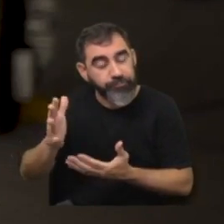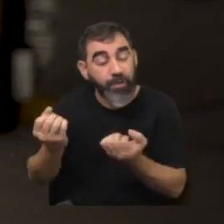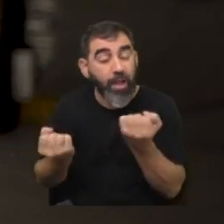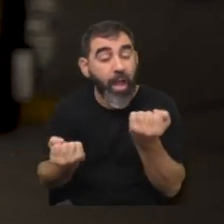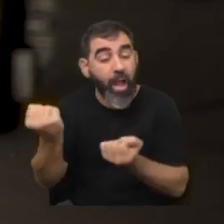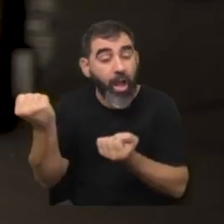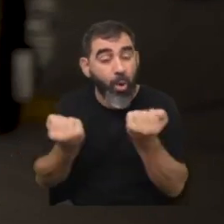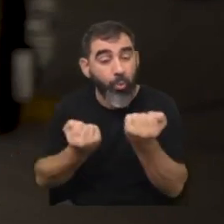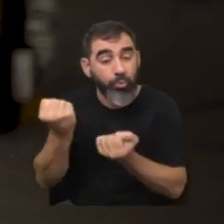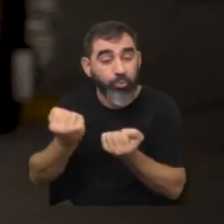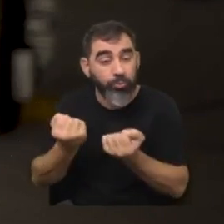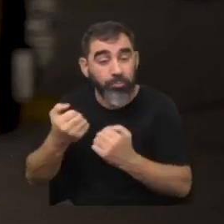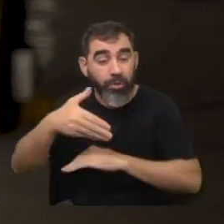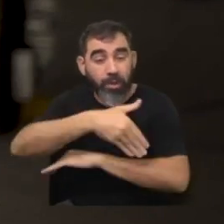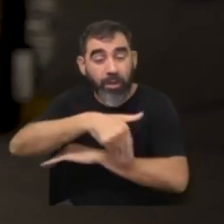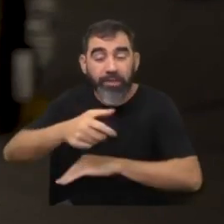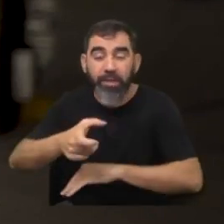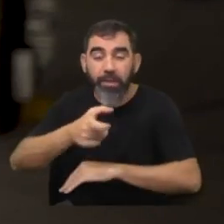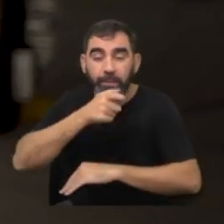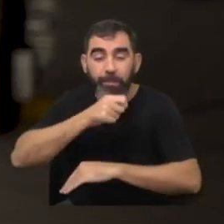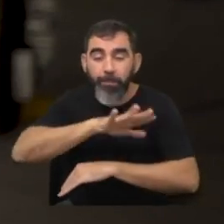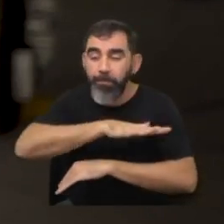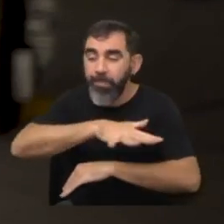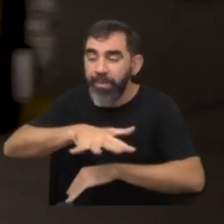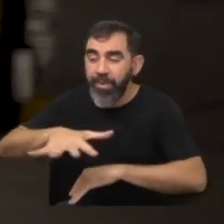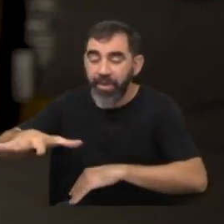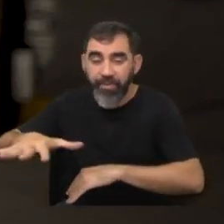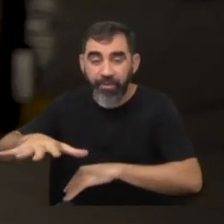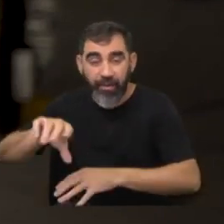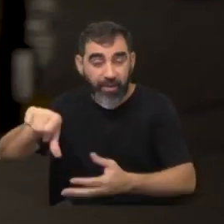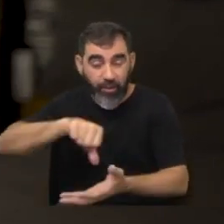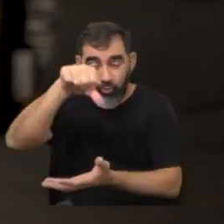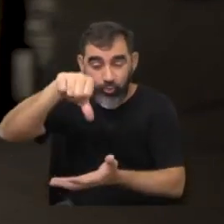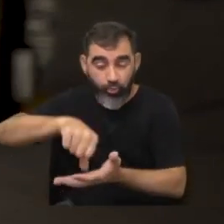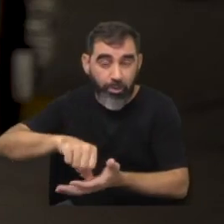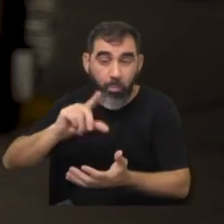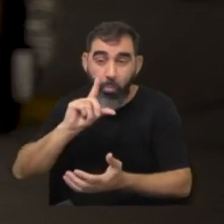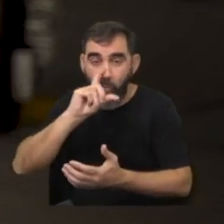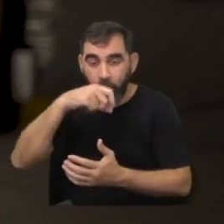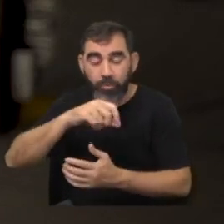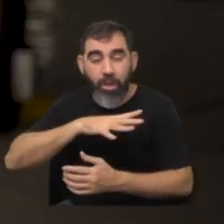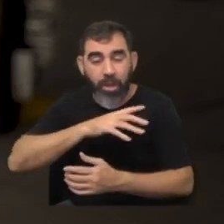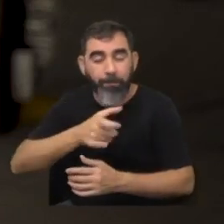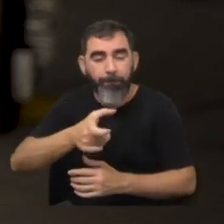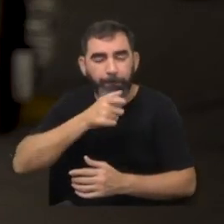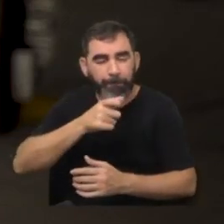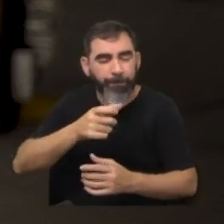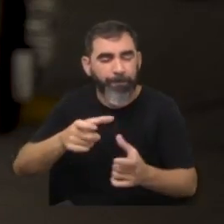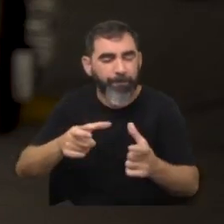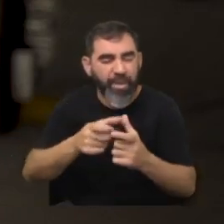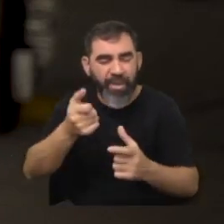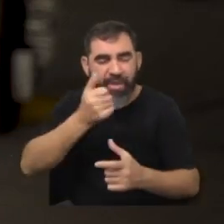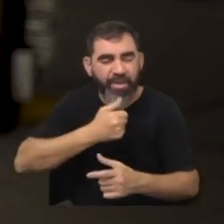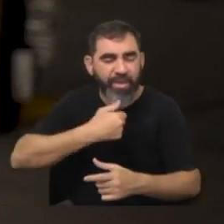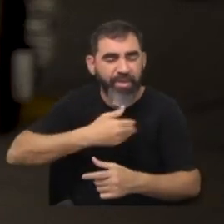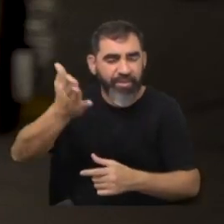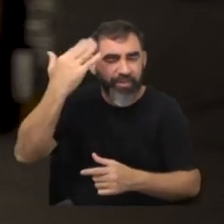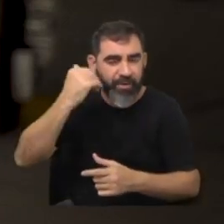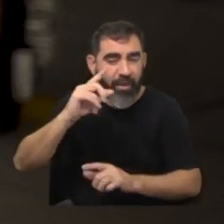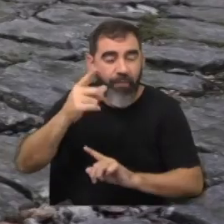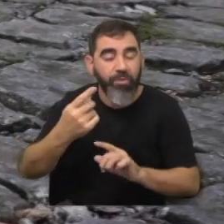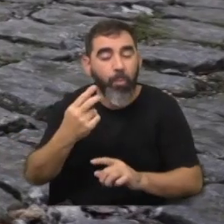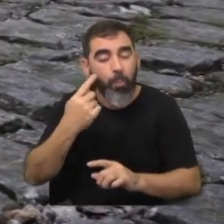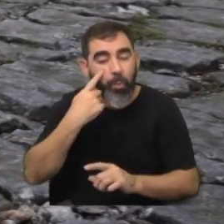auto por una calle empedrada. En algunas ciudades de nuestro país, por ejemplo en Montevideo, tenemos todavía muchas calles de adoquines, a veces incluso entrenamos esto,